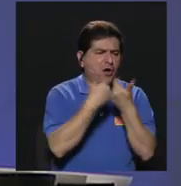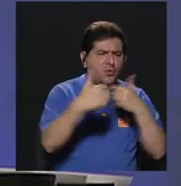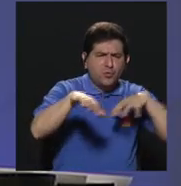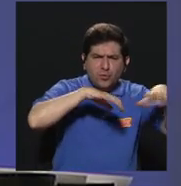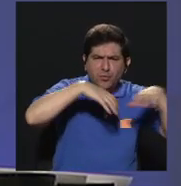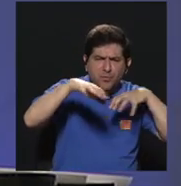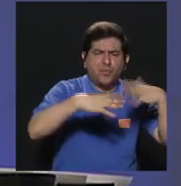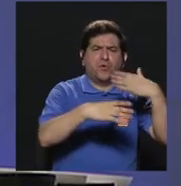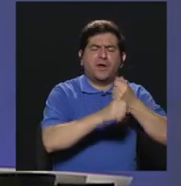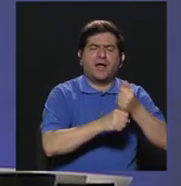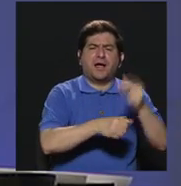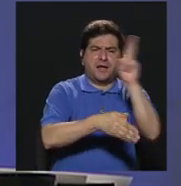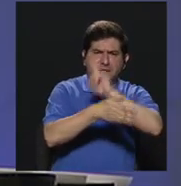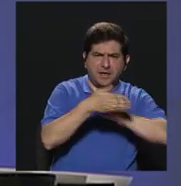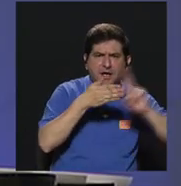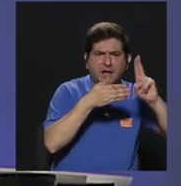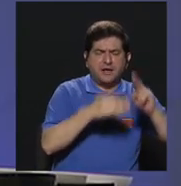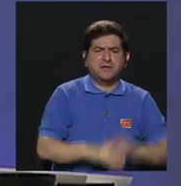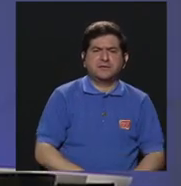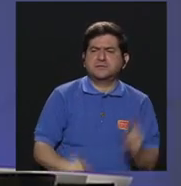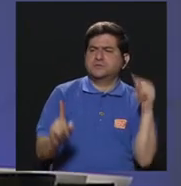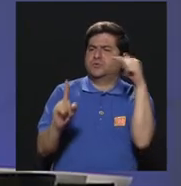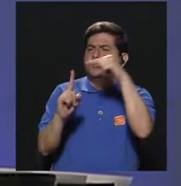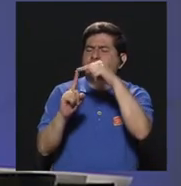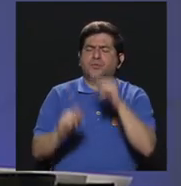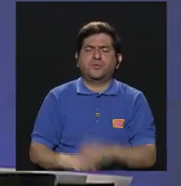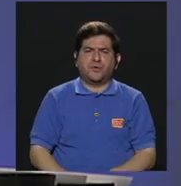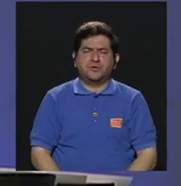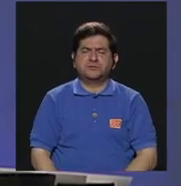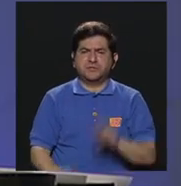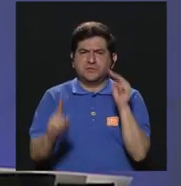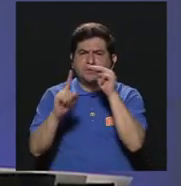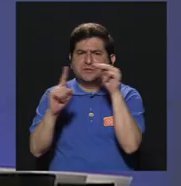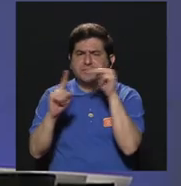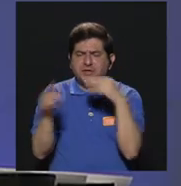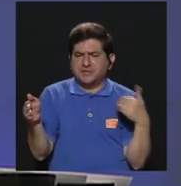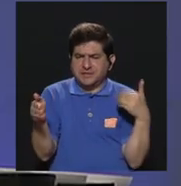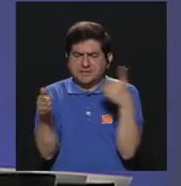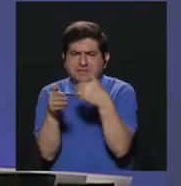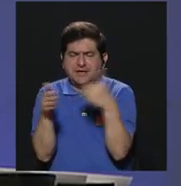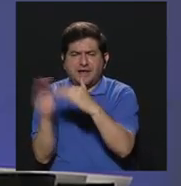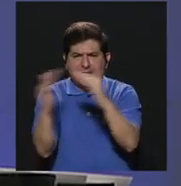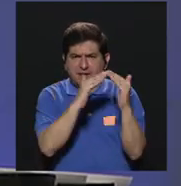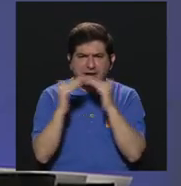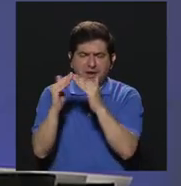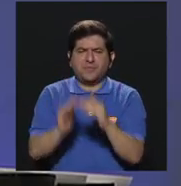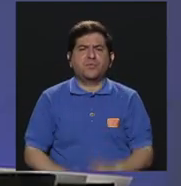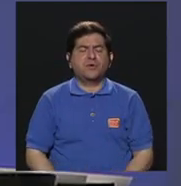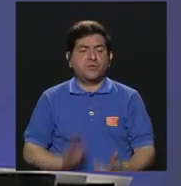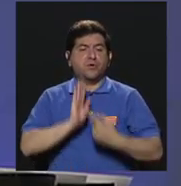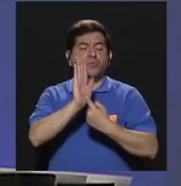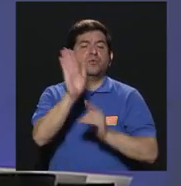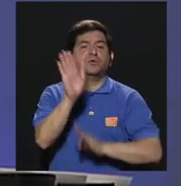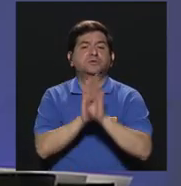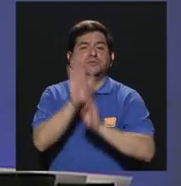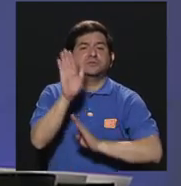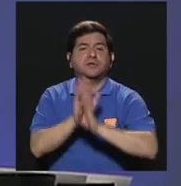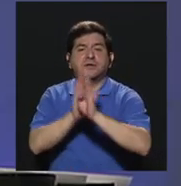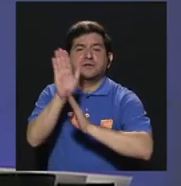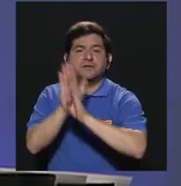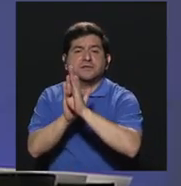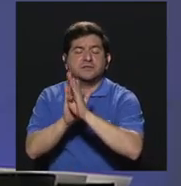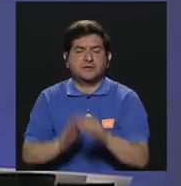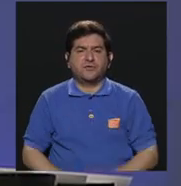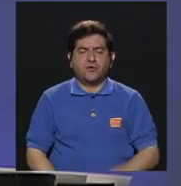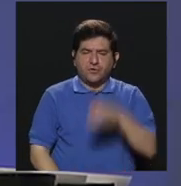acciones que realiza la universidad para lograr metas de acercamiento al pueblo, la presentación y desarrollo